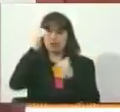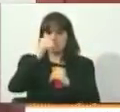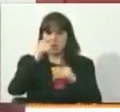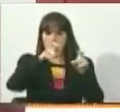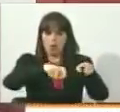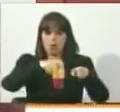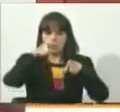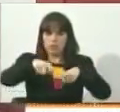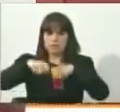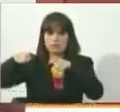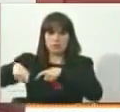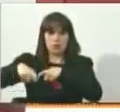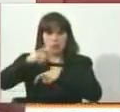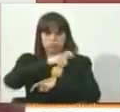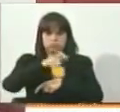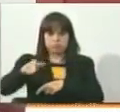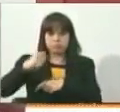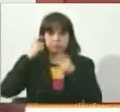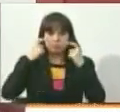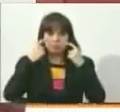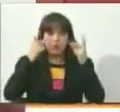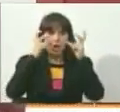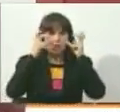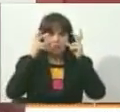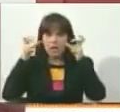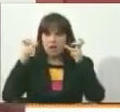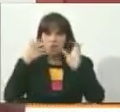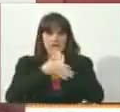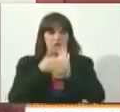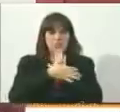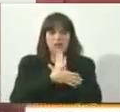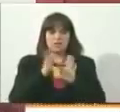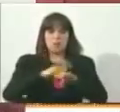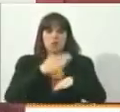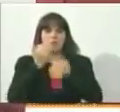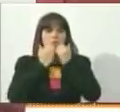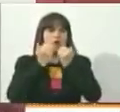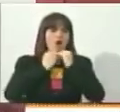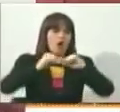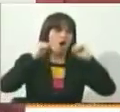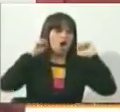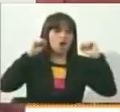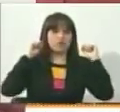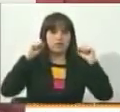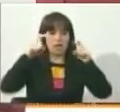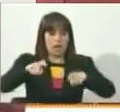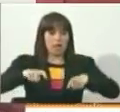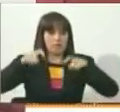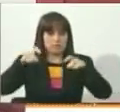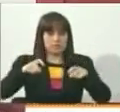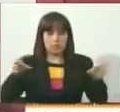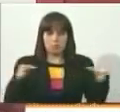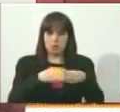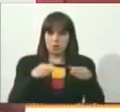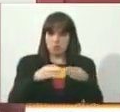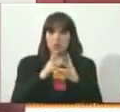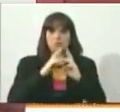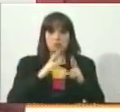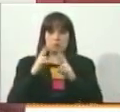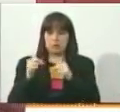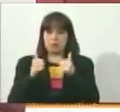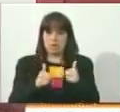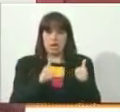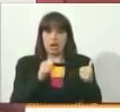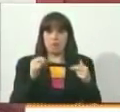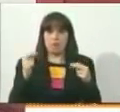nosotros con todo gusto, pero además escucharlo. Y le informamos además de los resultados de la reunión y se compromete el presidente Nicolás